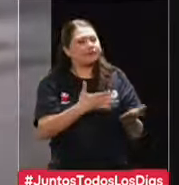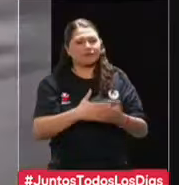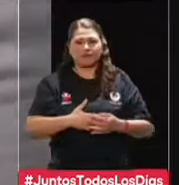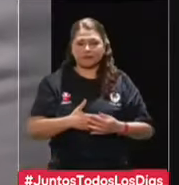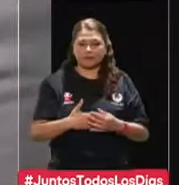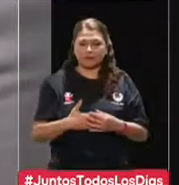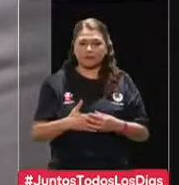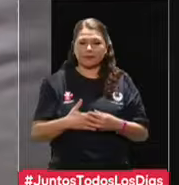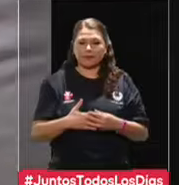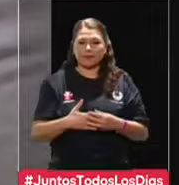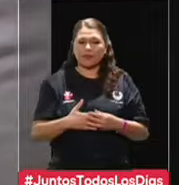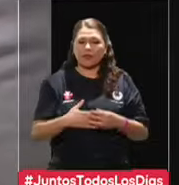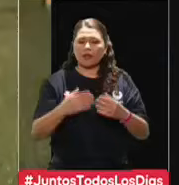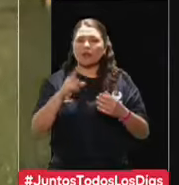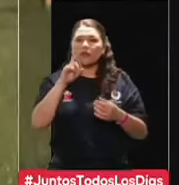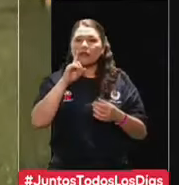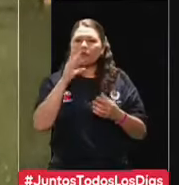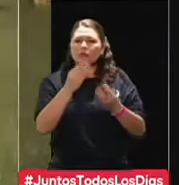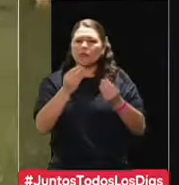¿Este tiene alta